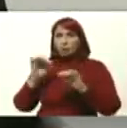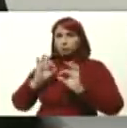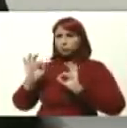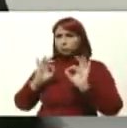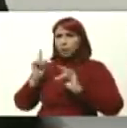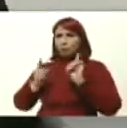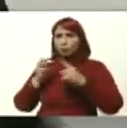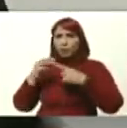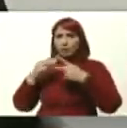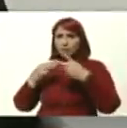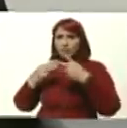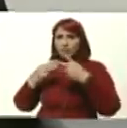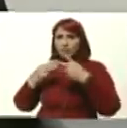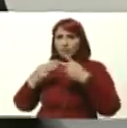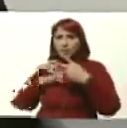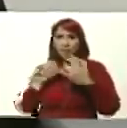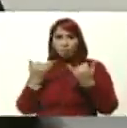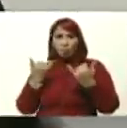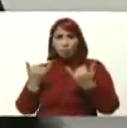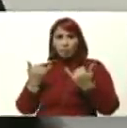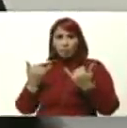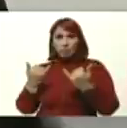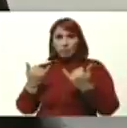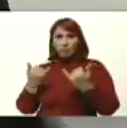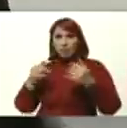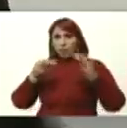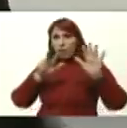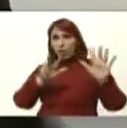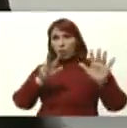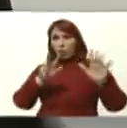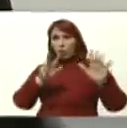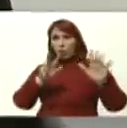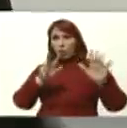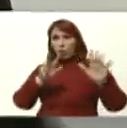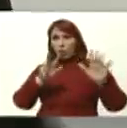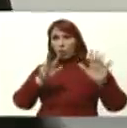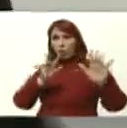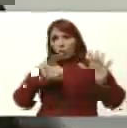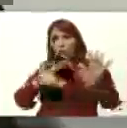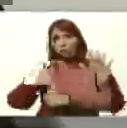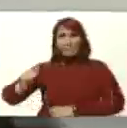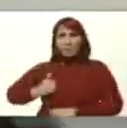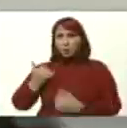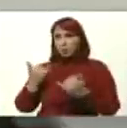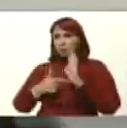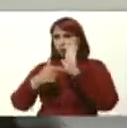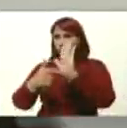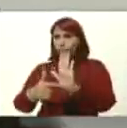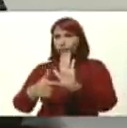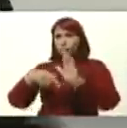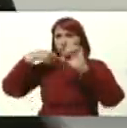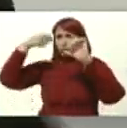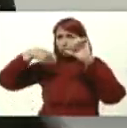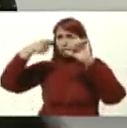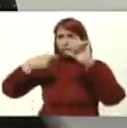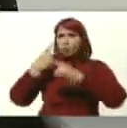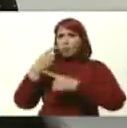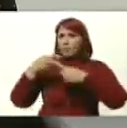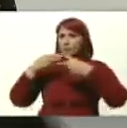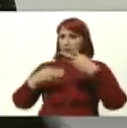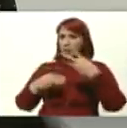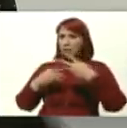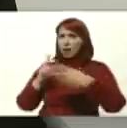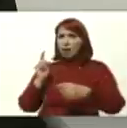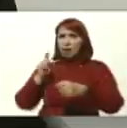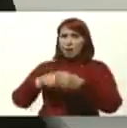insumos, ya que estamos a las 8:20 de la noche, presentarle a usted uno de los insumos que iba a ir en el